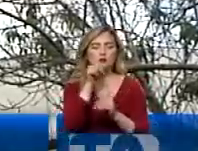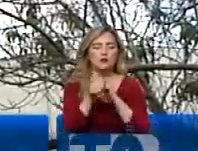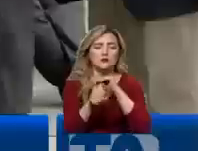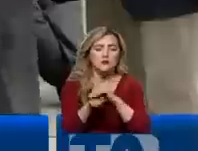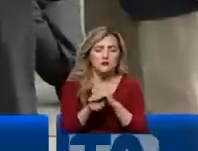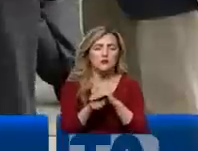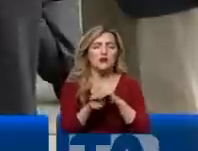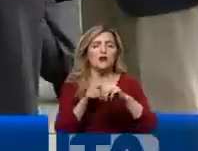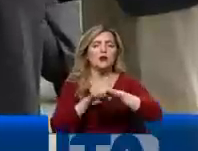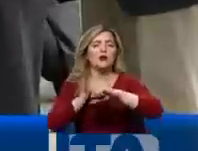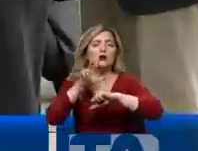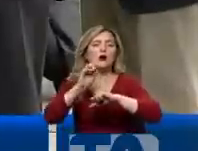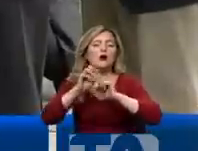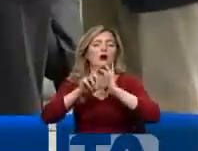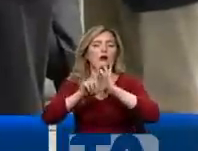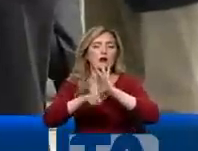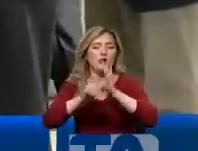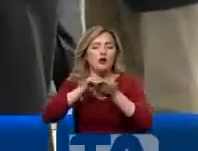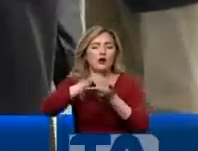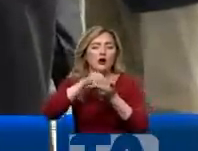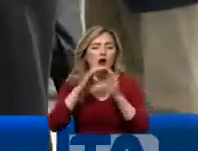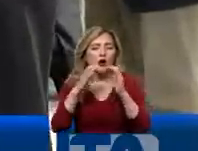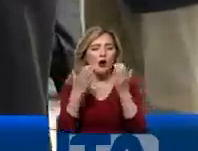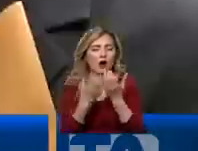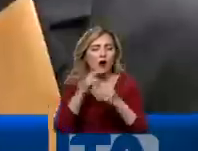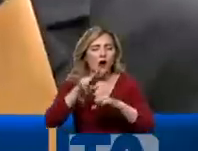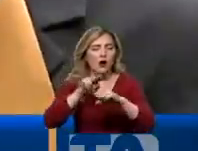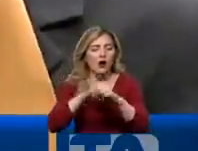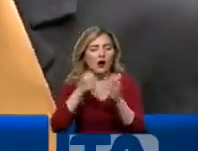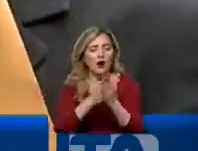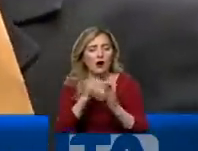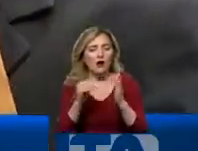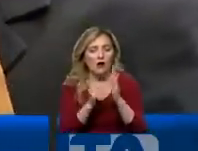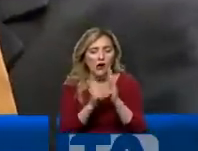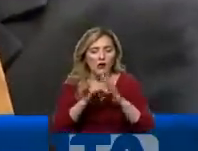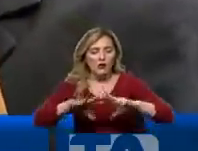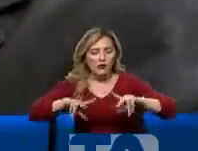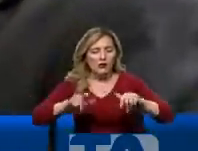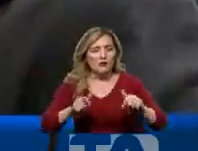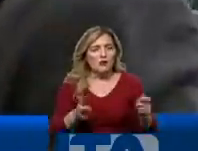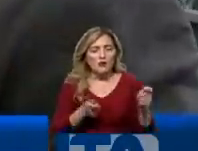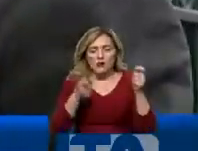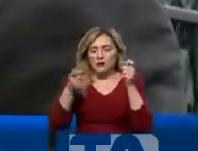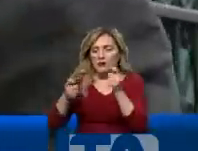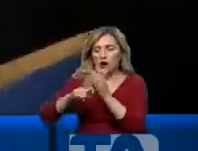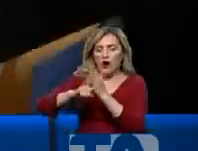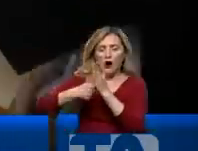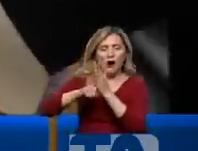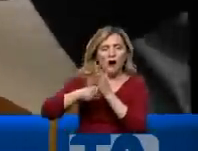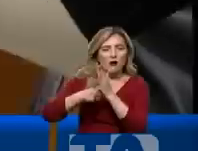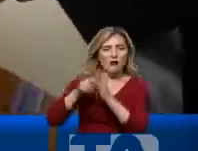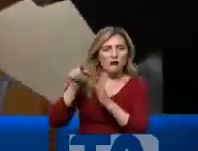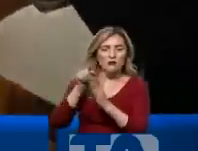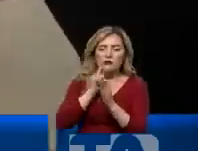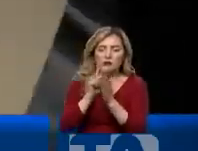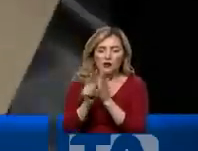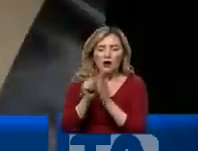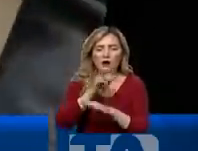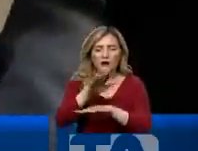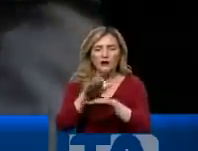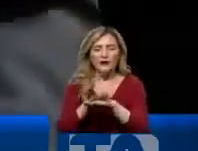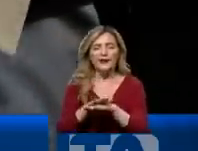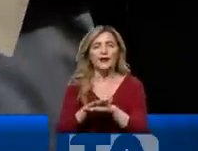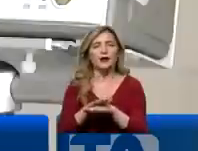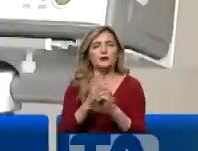que no duró más de 30 minutos, miembros de la Comisión Nacional Anticorrupción entregaron al Contralor General del Estado una denuncia respecto